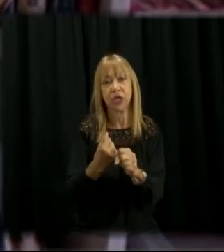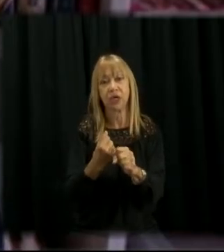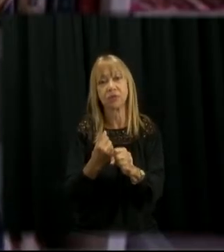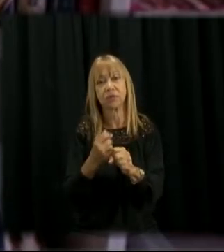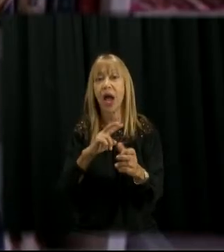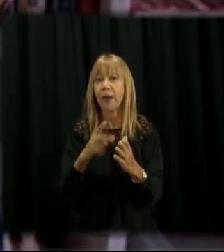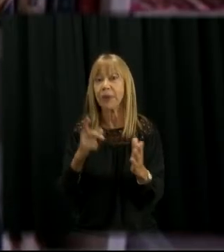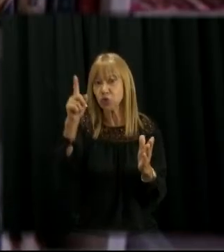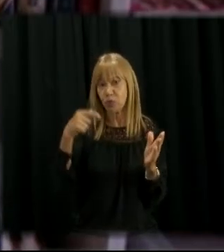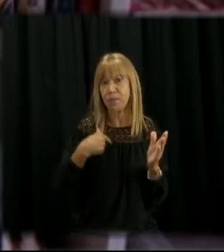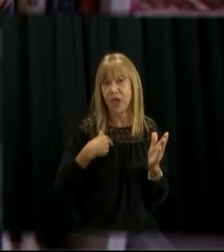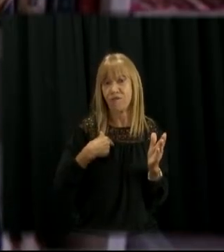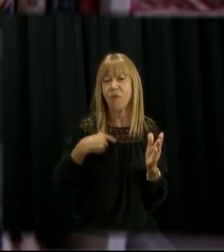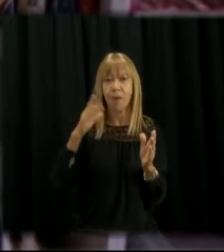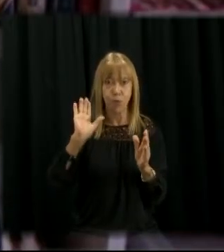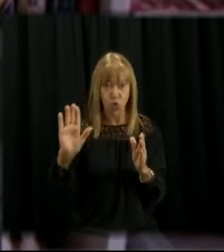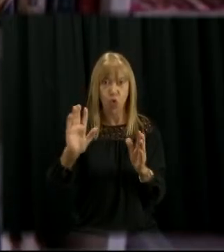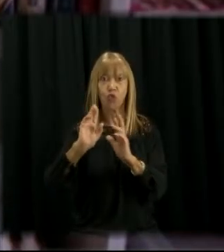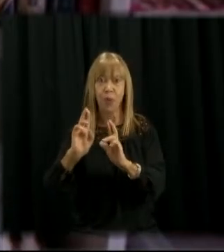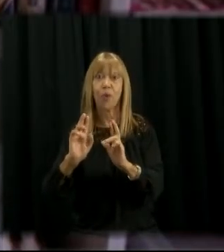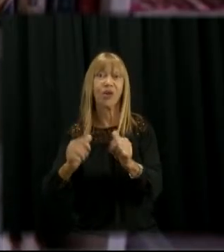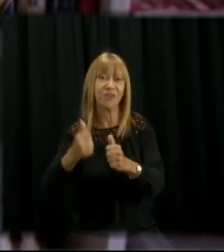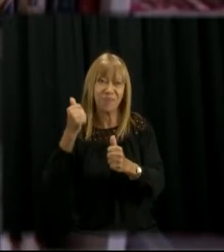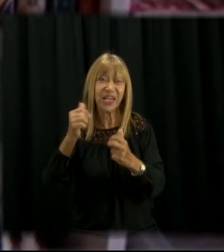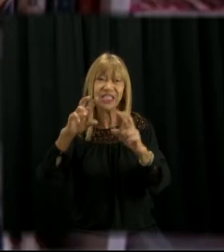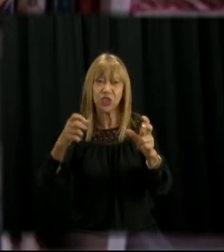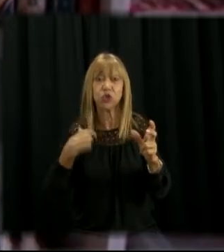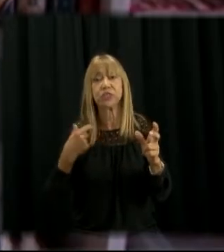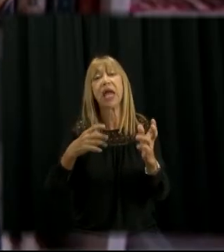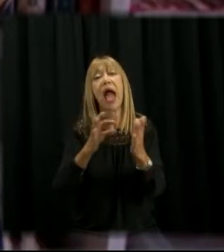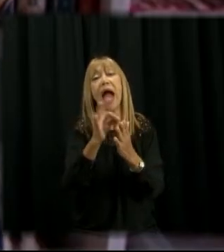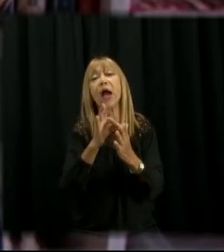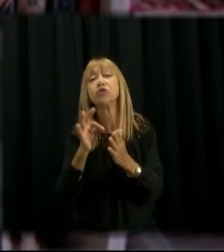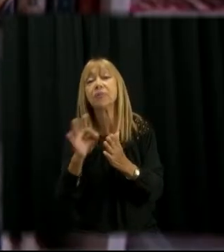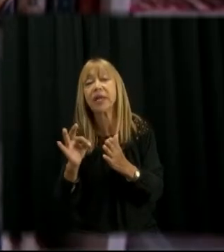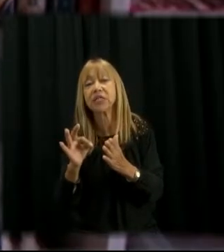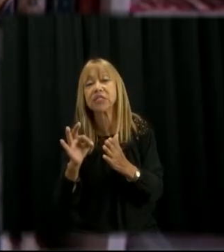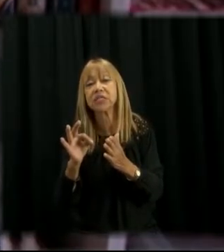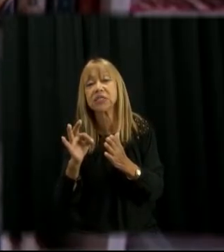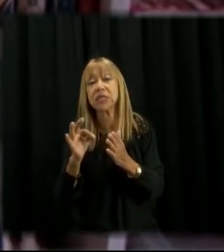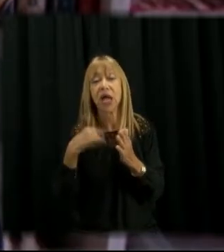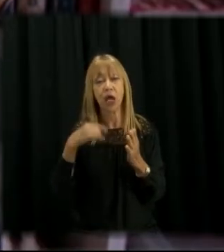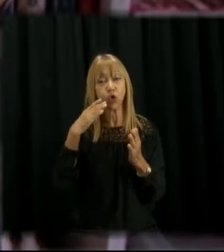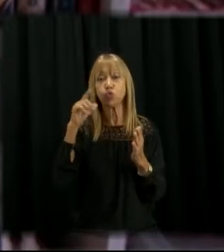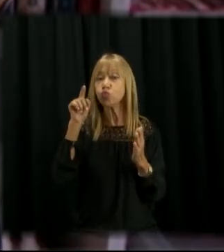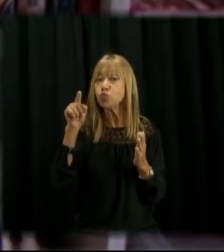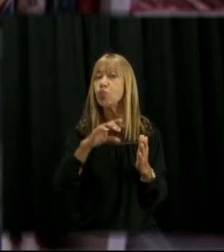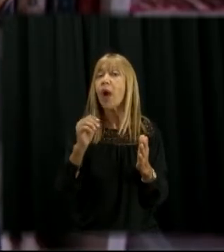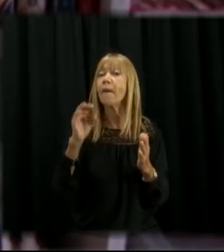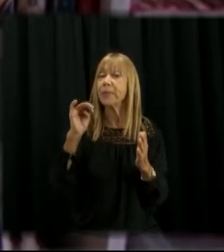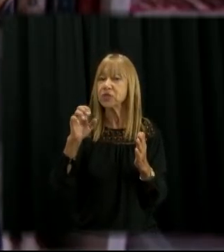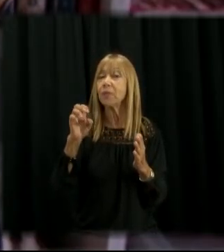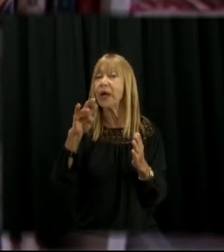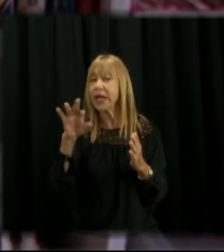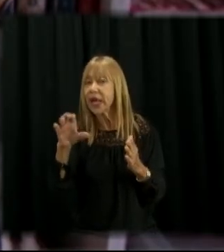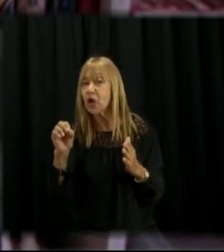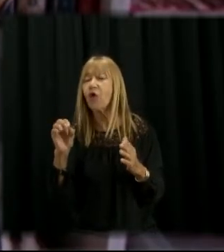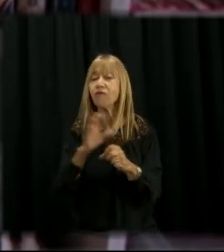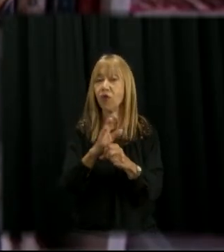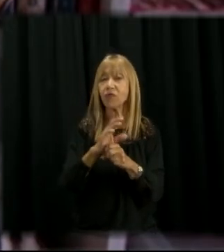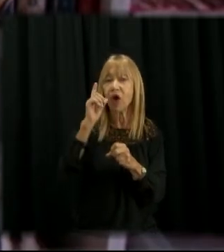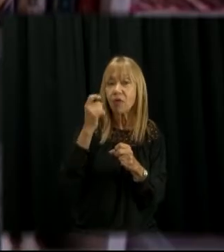año. Para mí, desde su informe, su asunto principal es responsabilidad. Lo conozco y conozco al